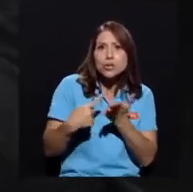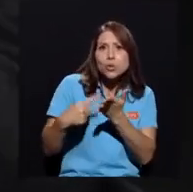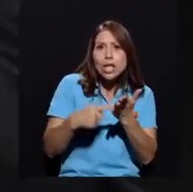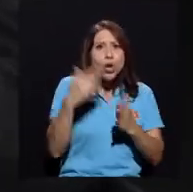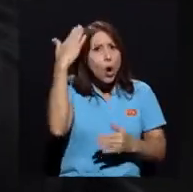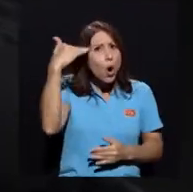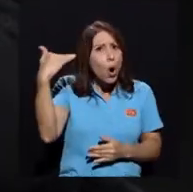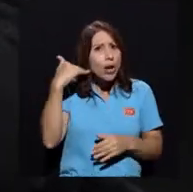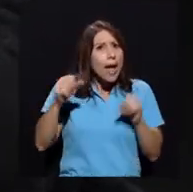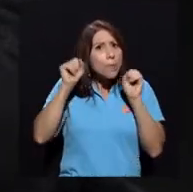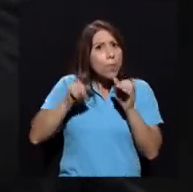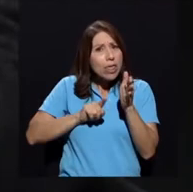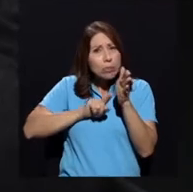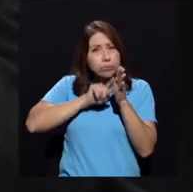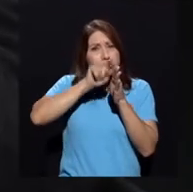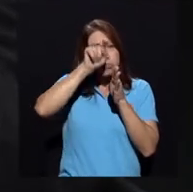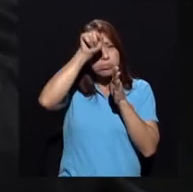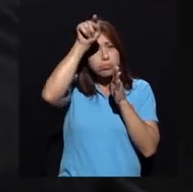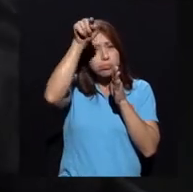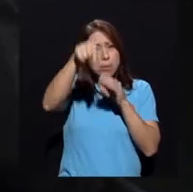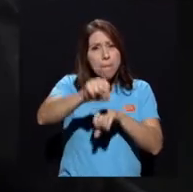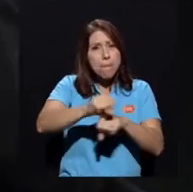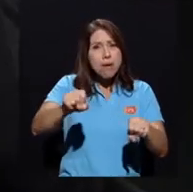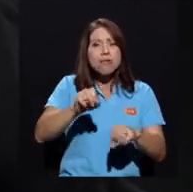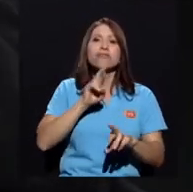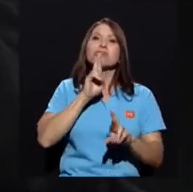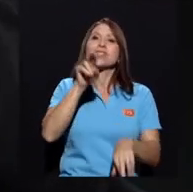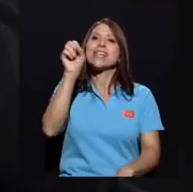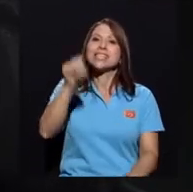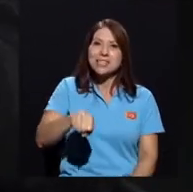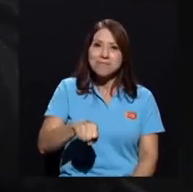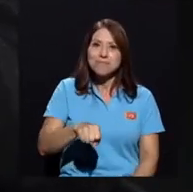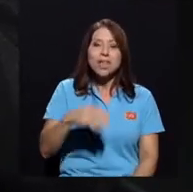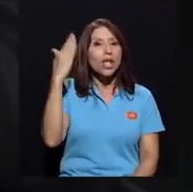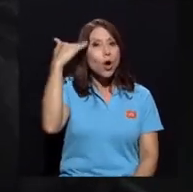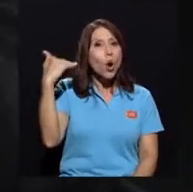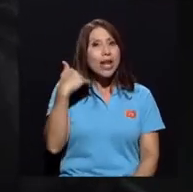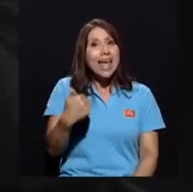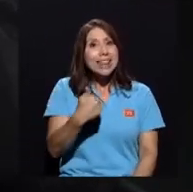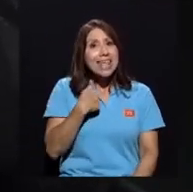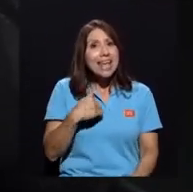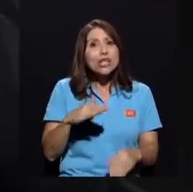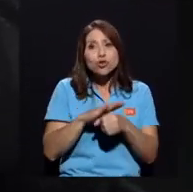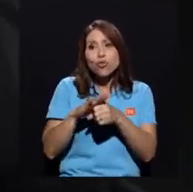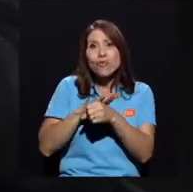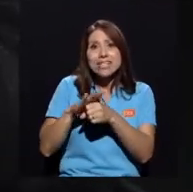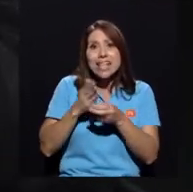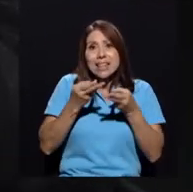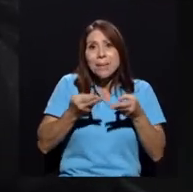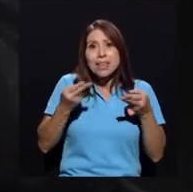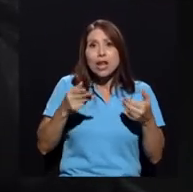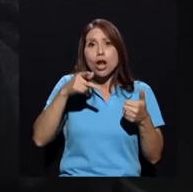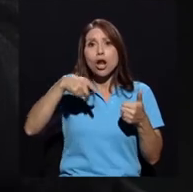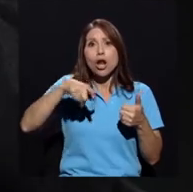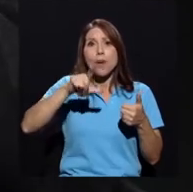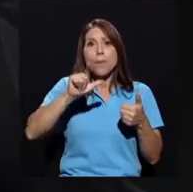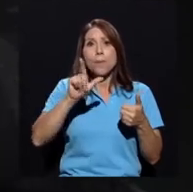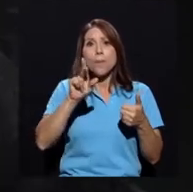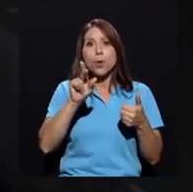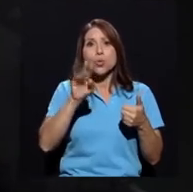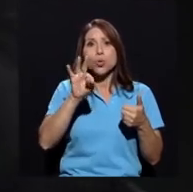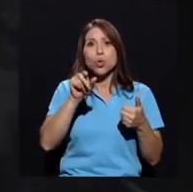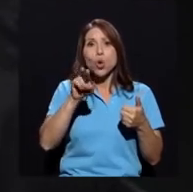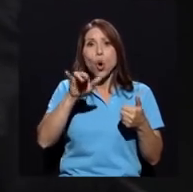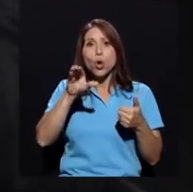lanzar un misil nuclear? La respuesta es sí. ¿Tiene Corea suficiente material de plutonio y de uranio enriquecido